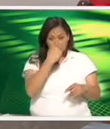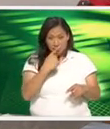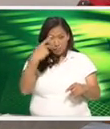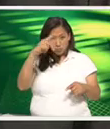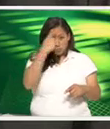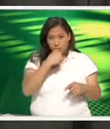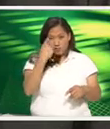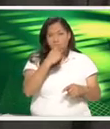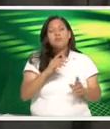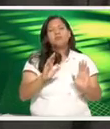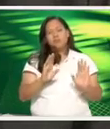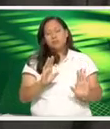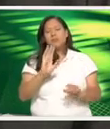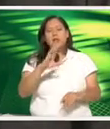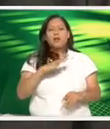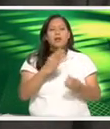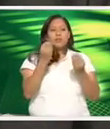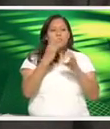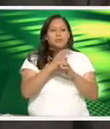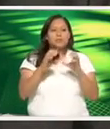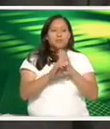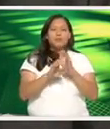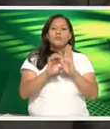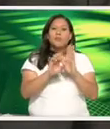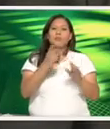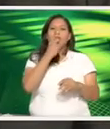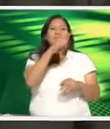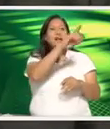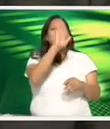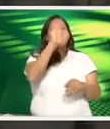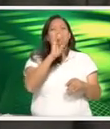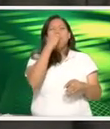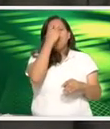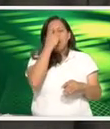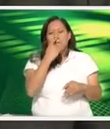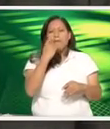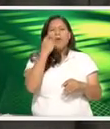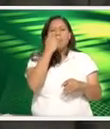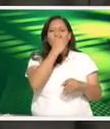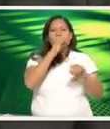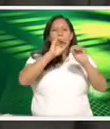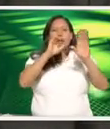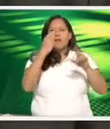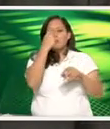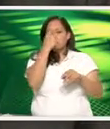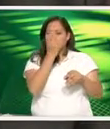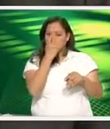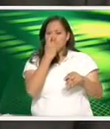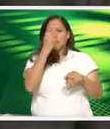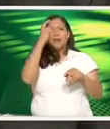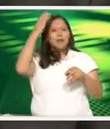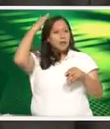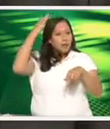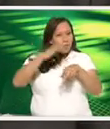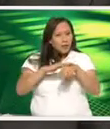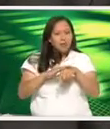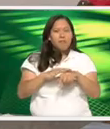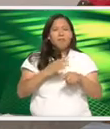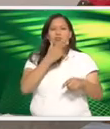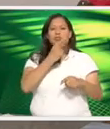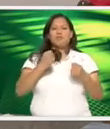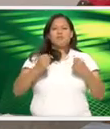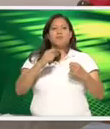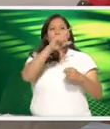sobre Hidalgo. Básicamente, podemos decir que se parece. Ojos claros, nariz aguileña, calvo, un hombre fuerte,